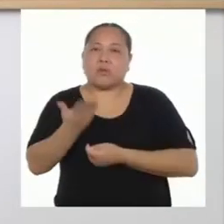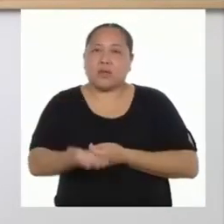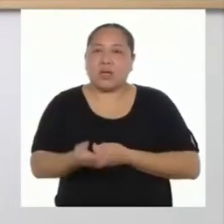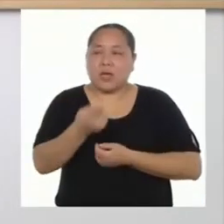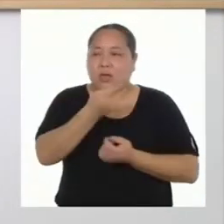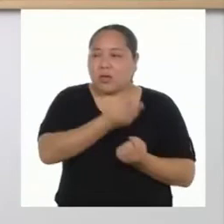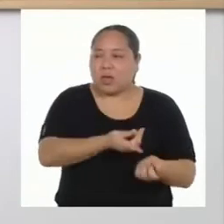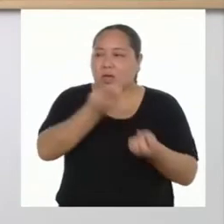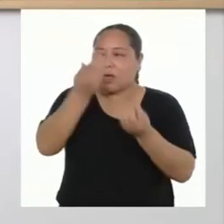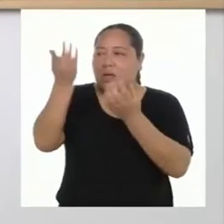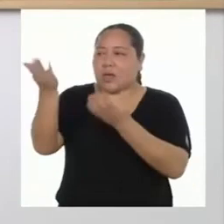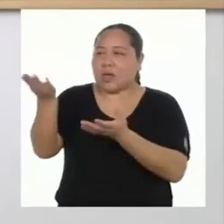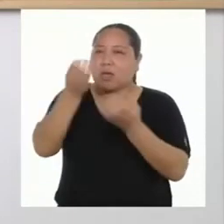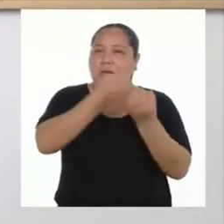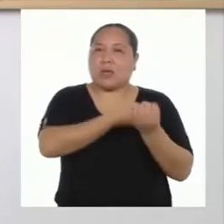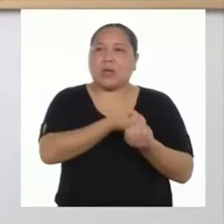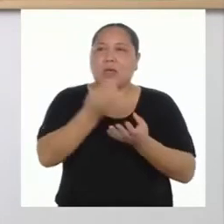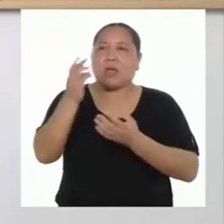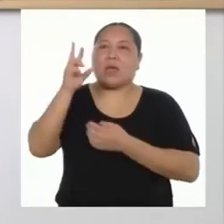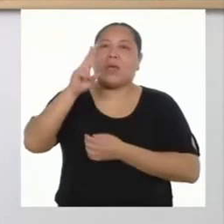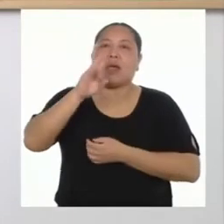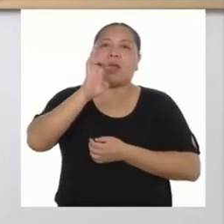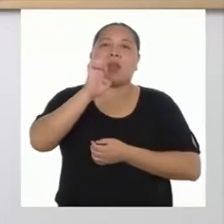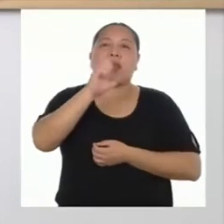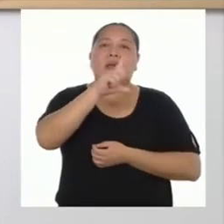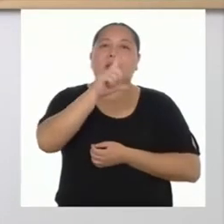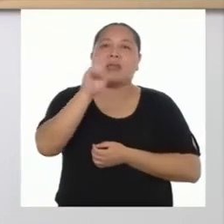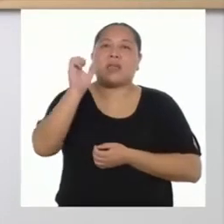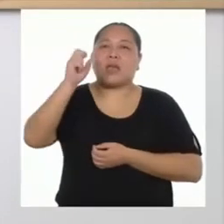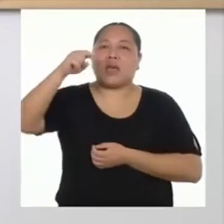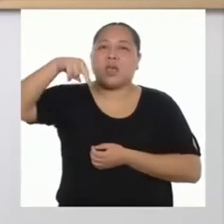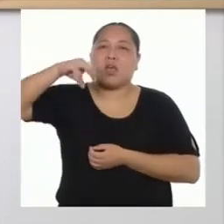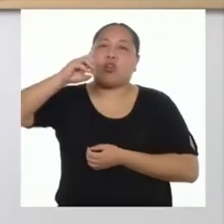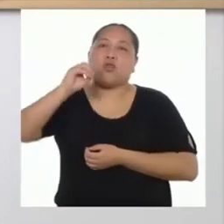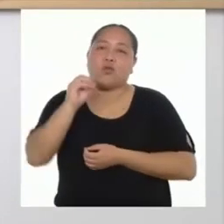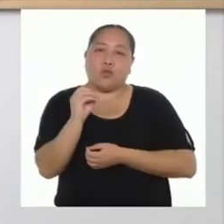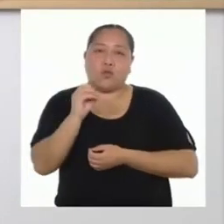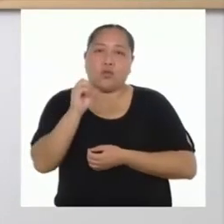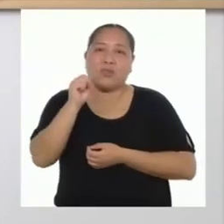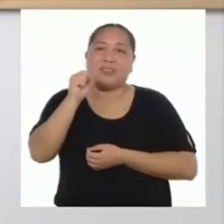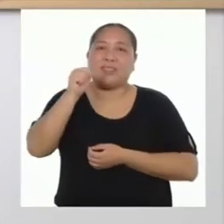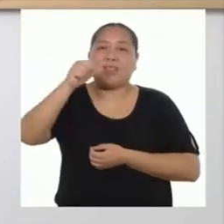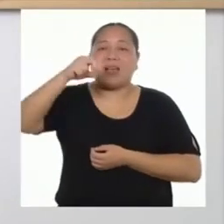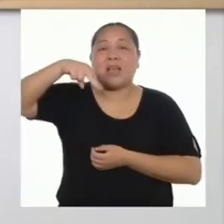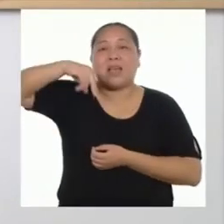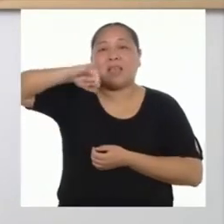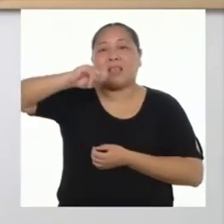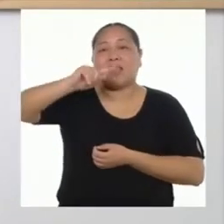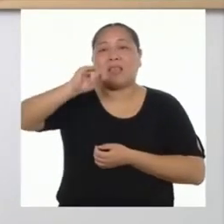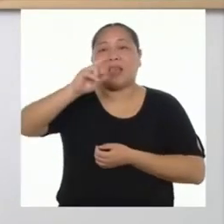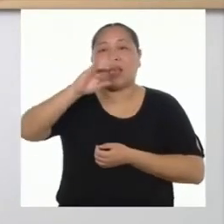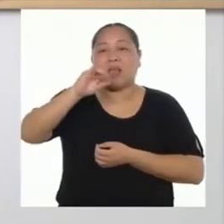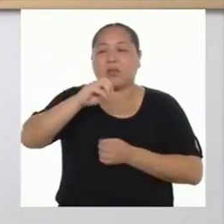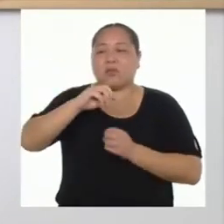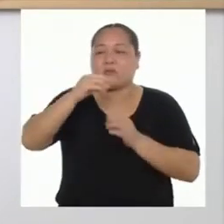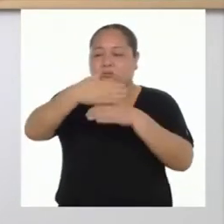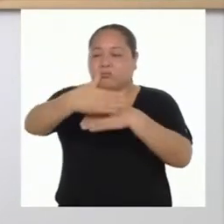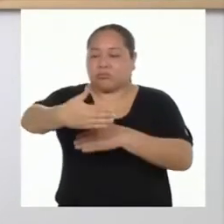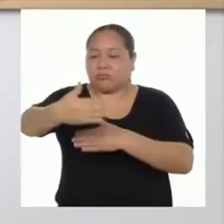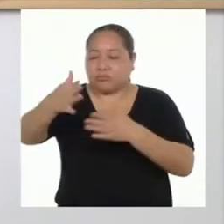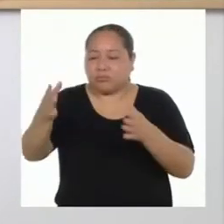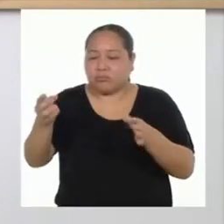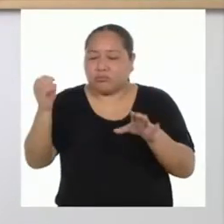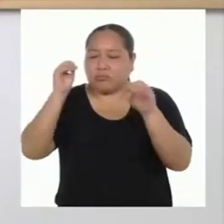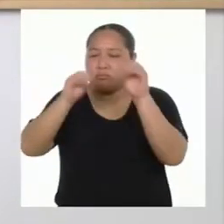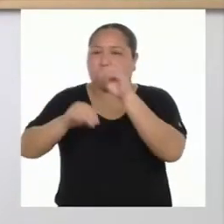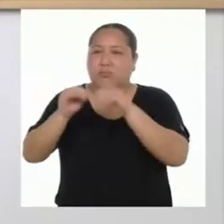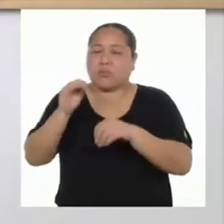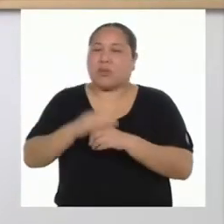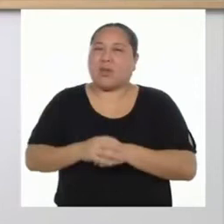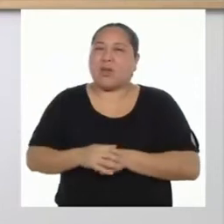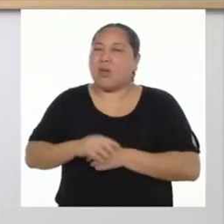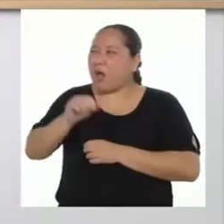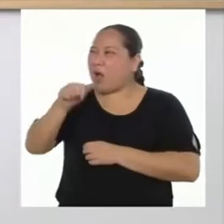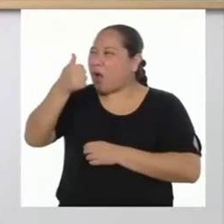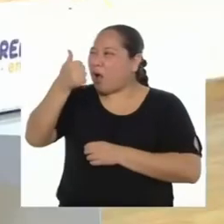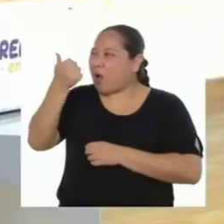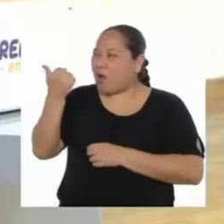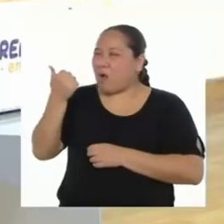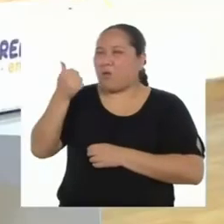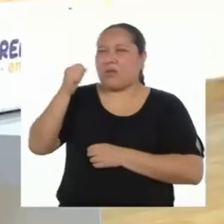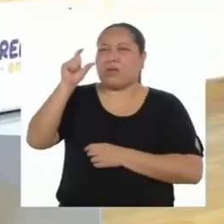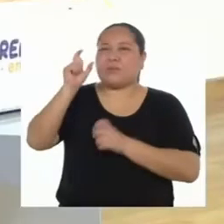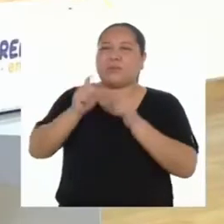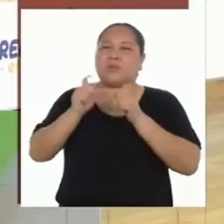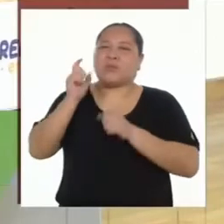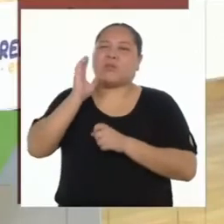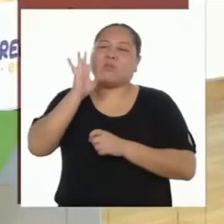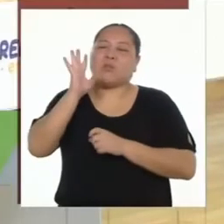quienes deberían llevarlos al relleno sanitario. Por otro lado, observamos que algunas personas arrojan la basura en botaderos